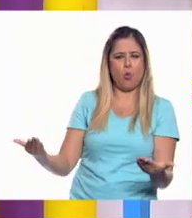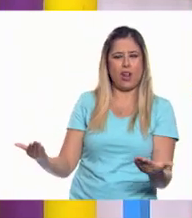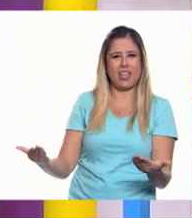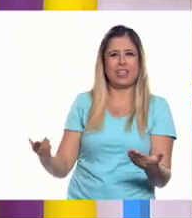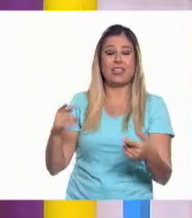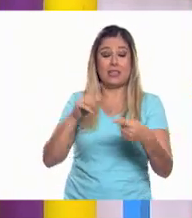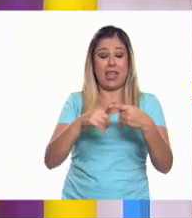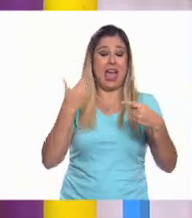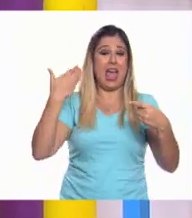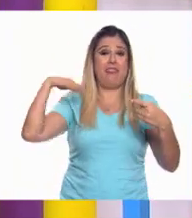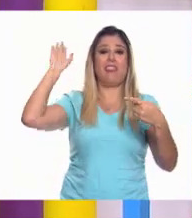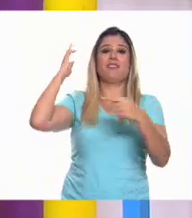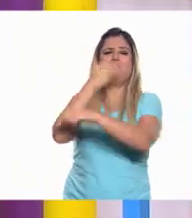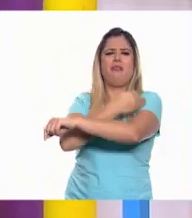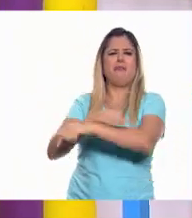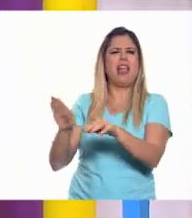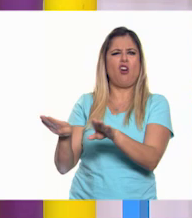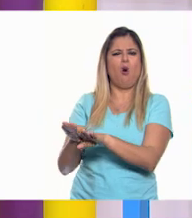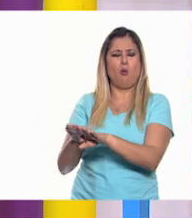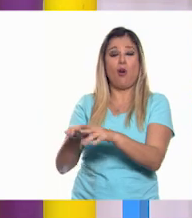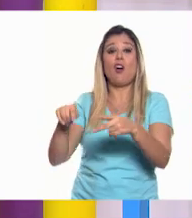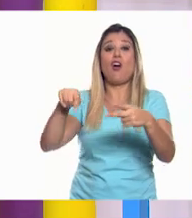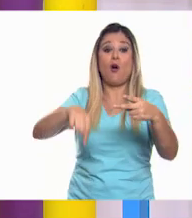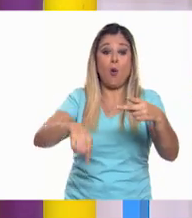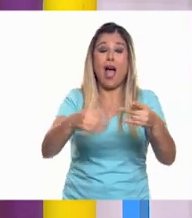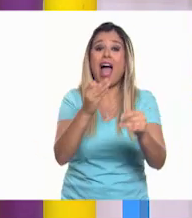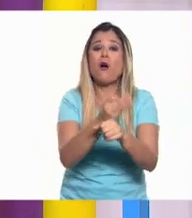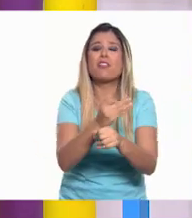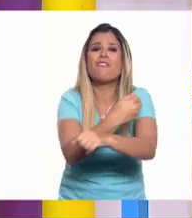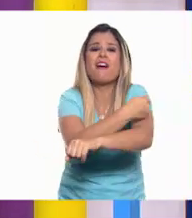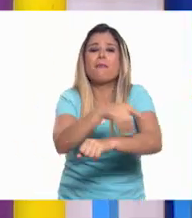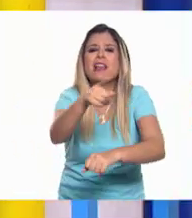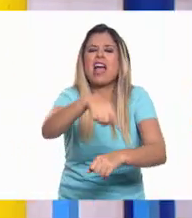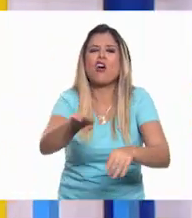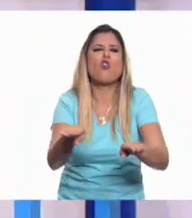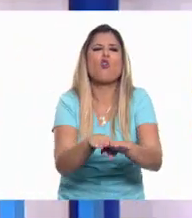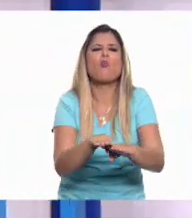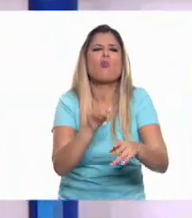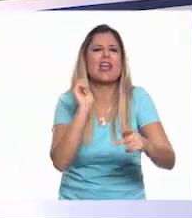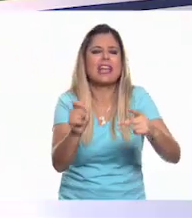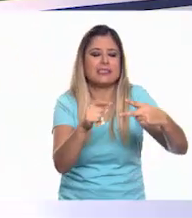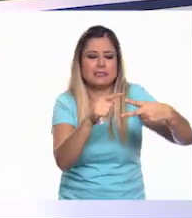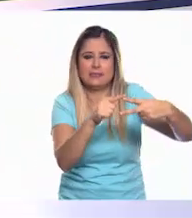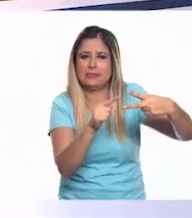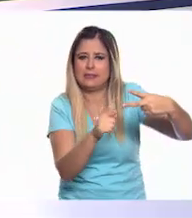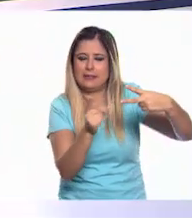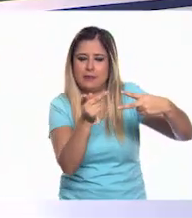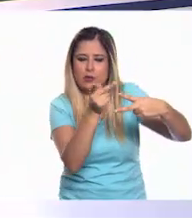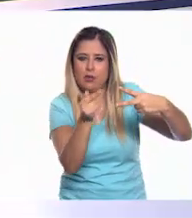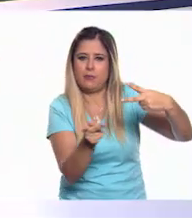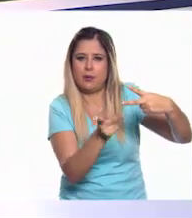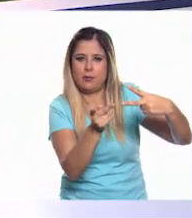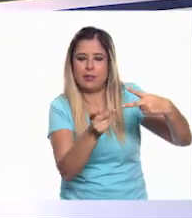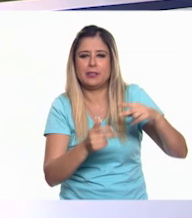pegaste es cómo era antes. Esta que vamos a pegar es cómo es mi familia ahora. ¿Muy bien? Muy bien.